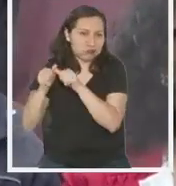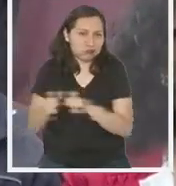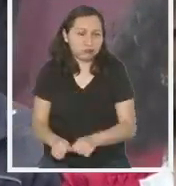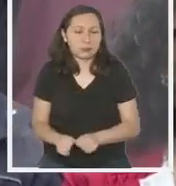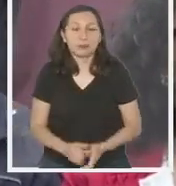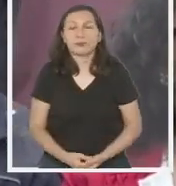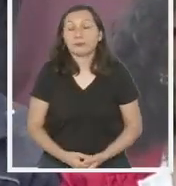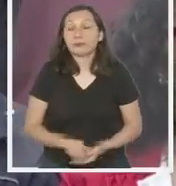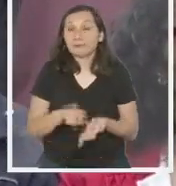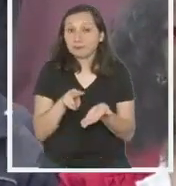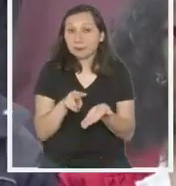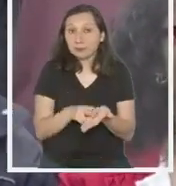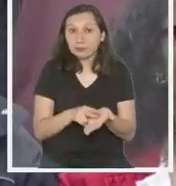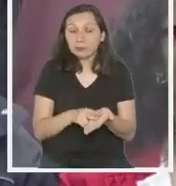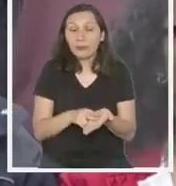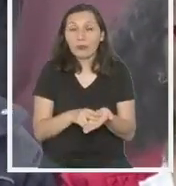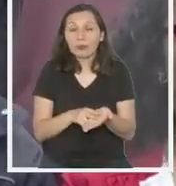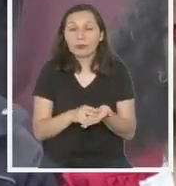Por cierto que